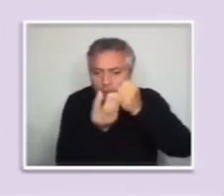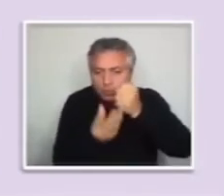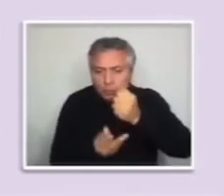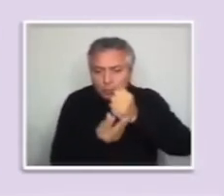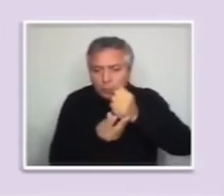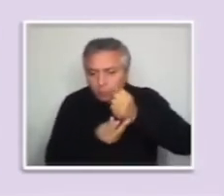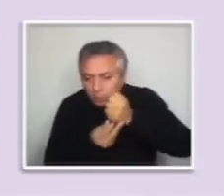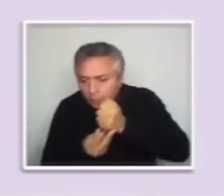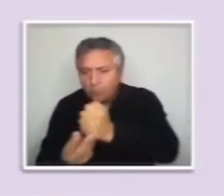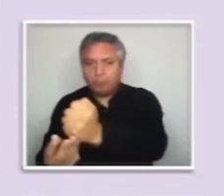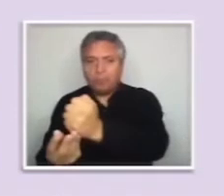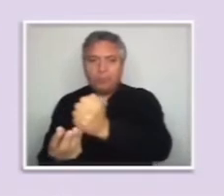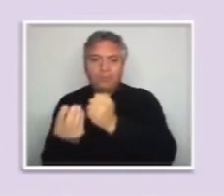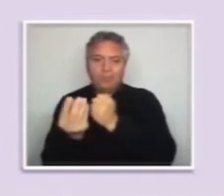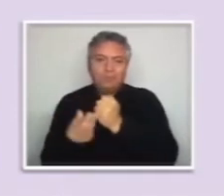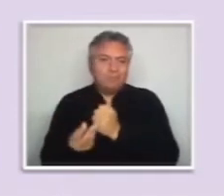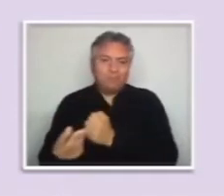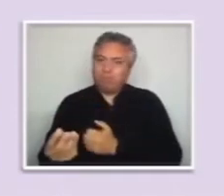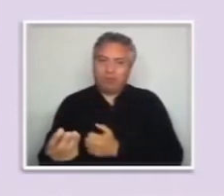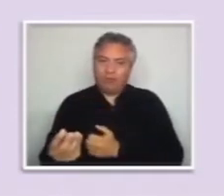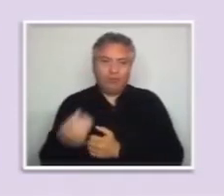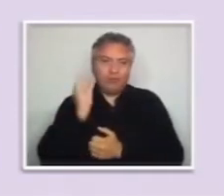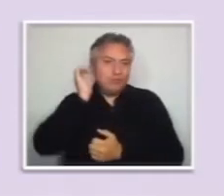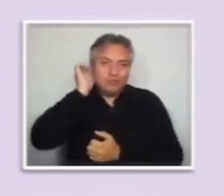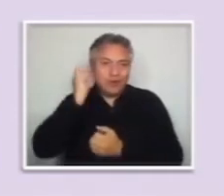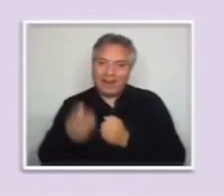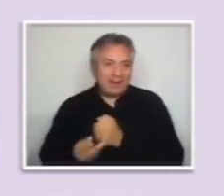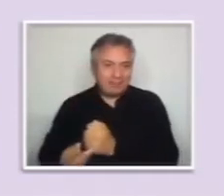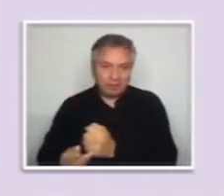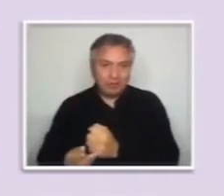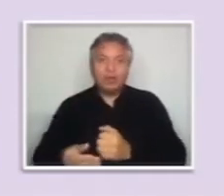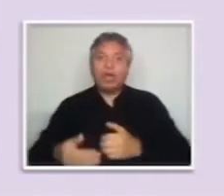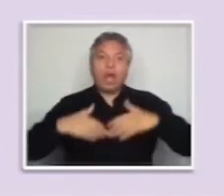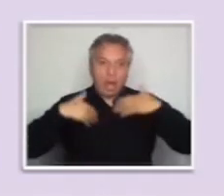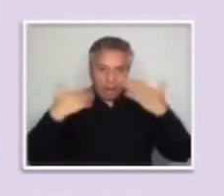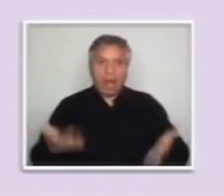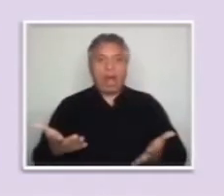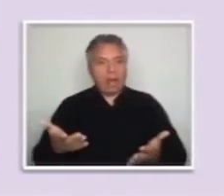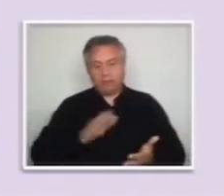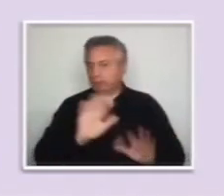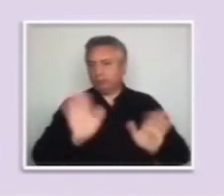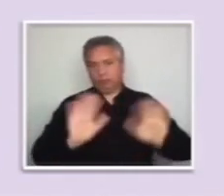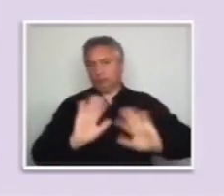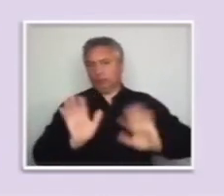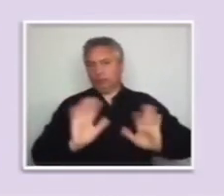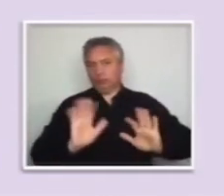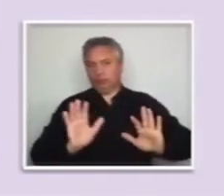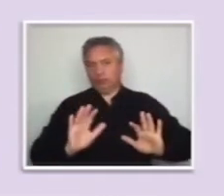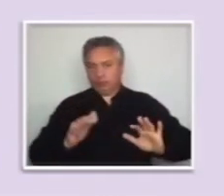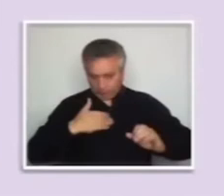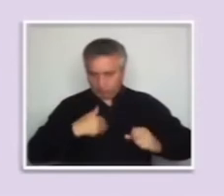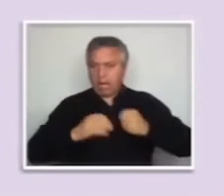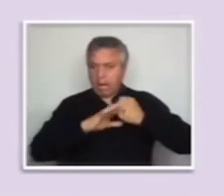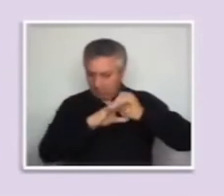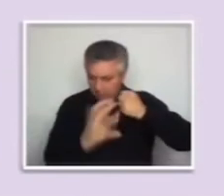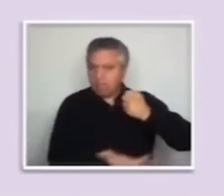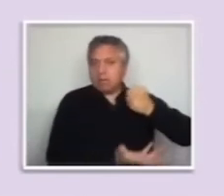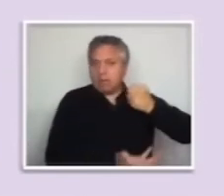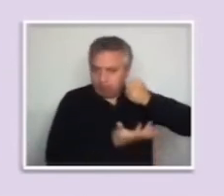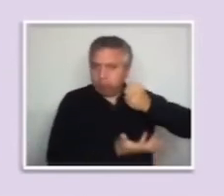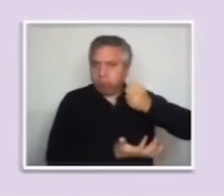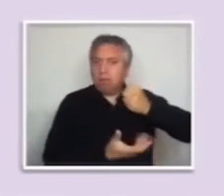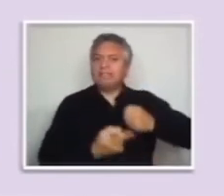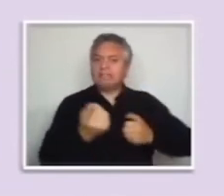presupuestos que se le dedican a las mujeres, y tenemos que sacar esa lupa y decir, aquí tenemos presupuestos, presupuestos serios